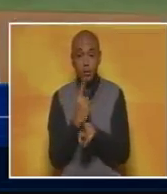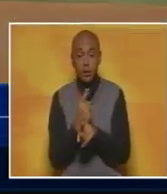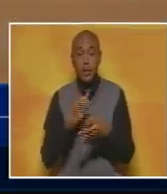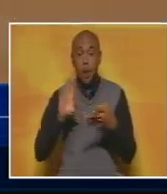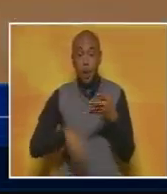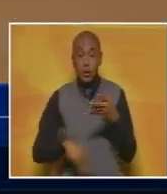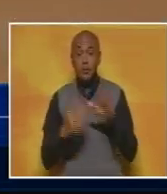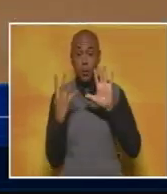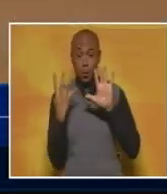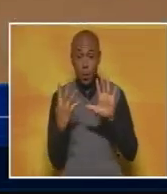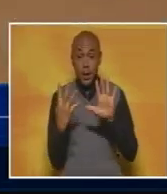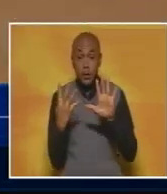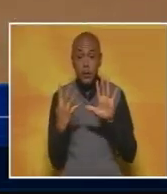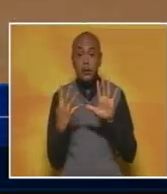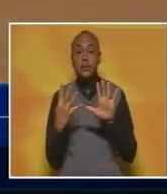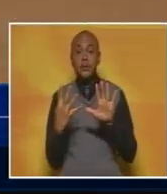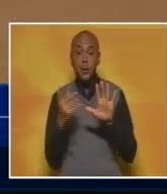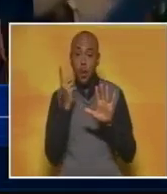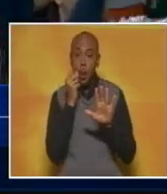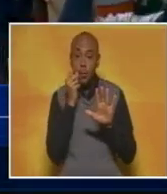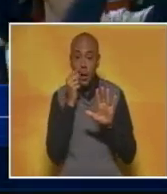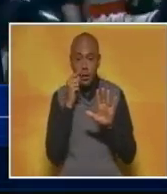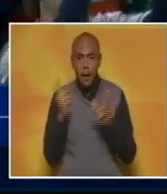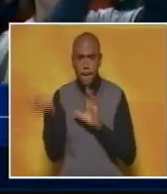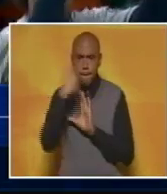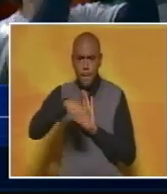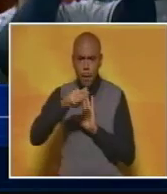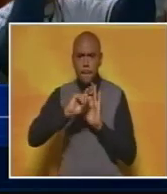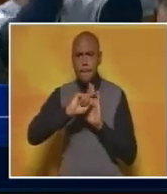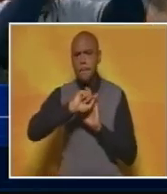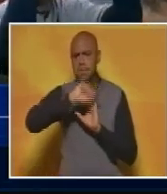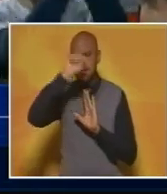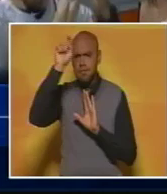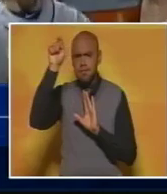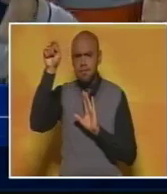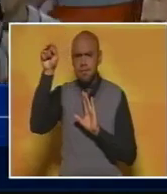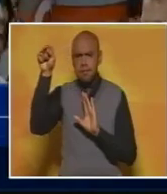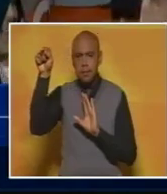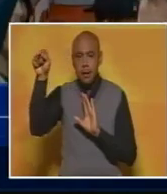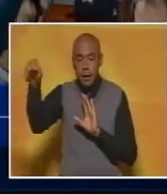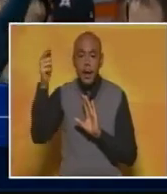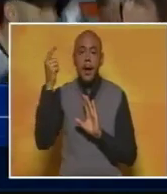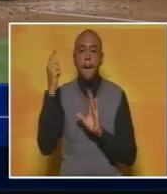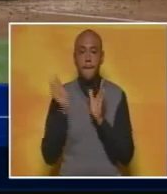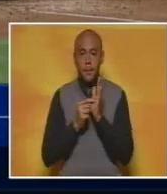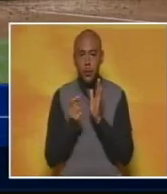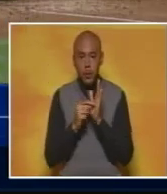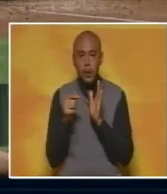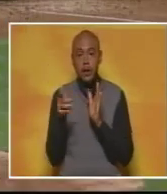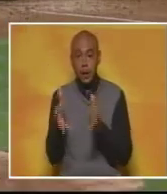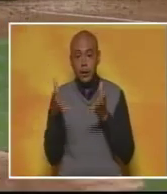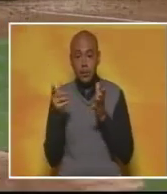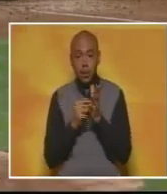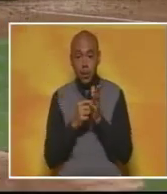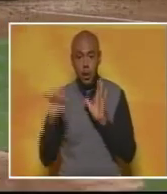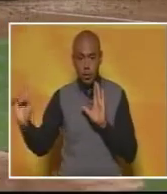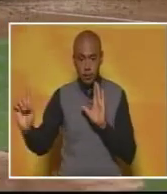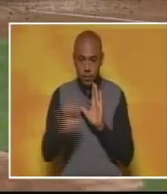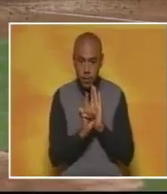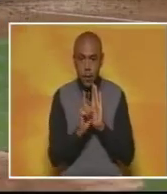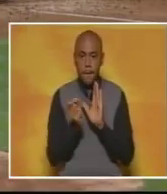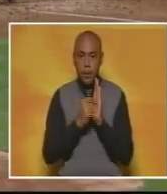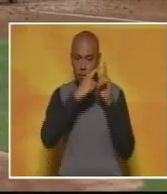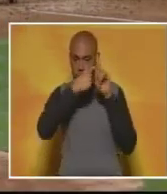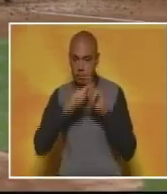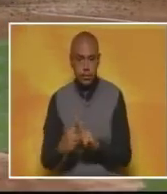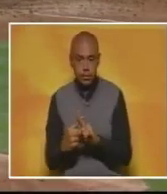noveno, George Springer le dio a la pelota con la puerta de una catedral con un compañero a bordo para poner